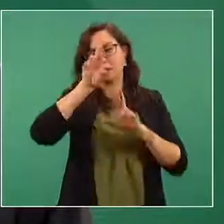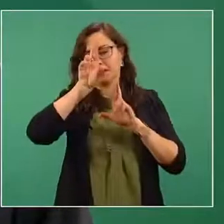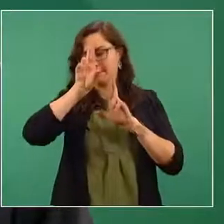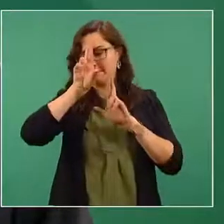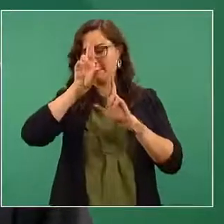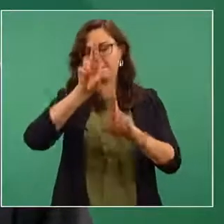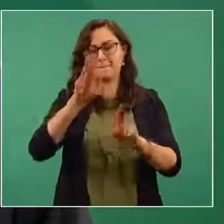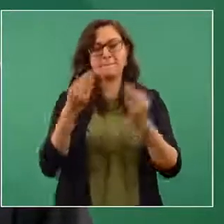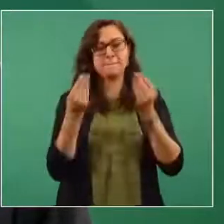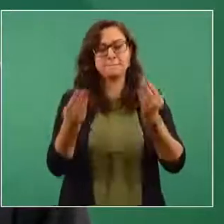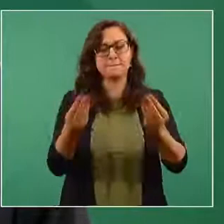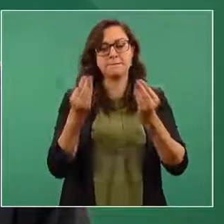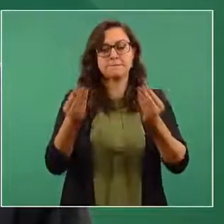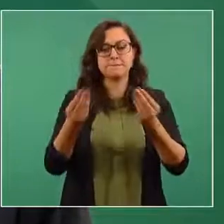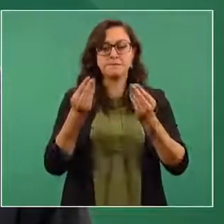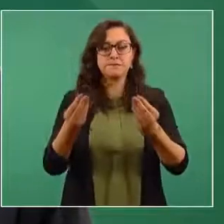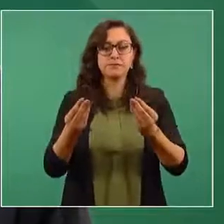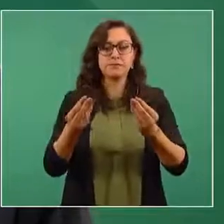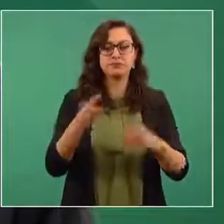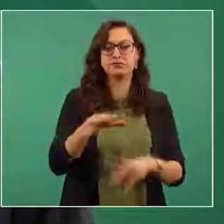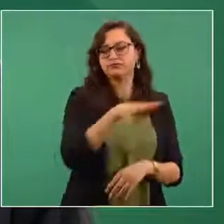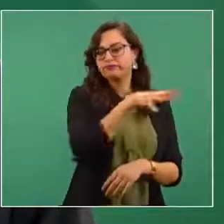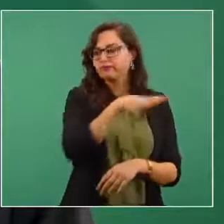muy respetuoso, en general.